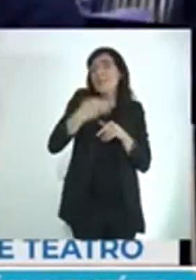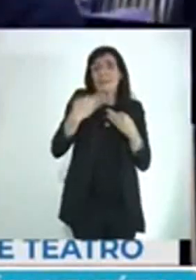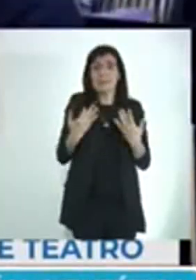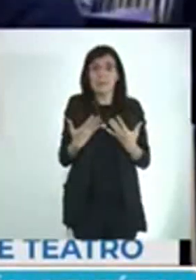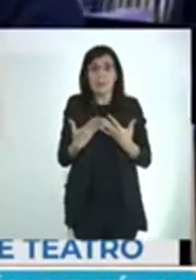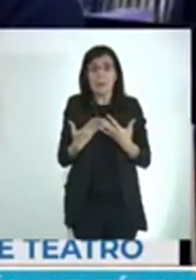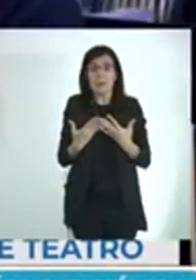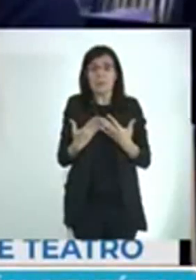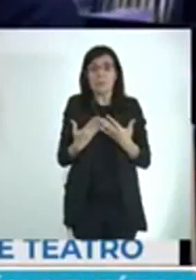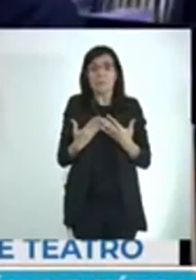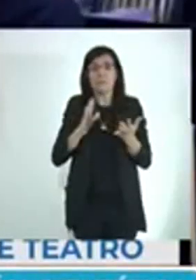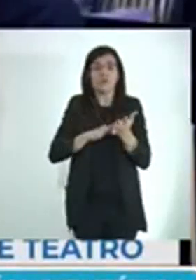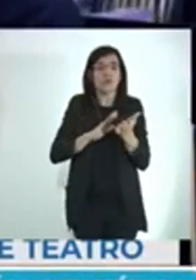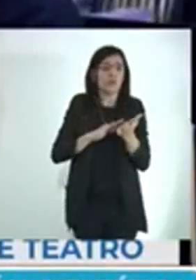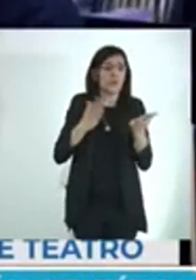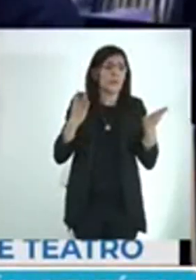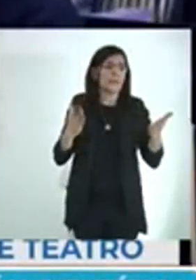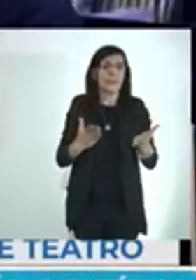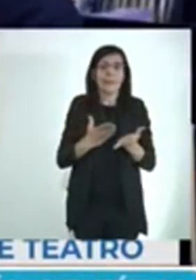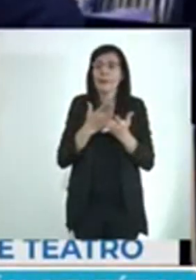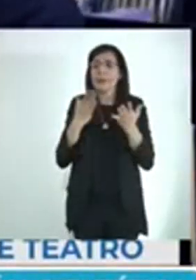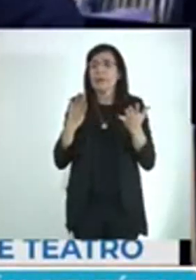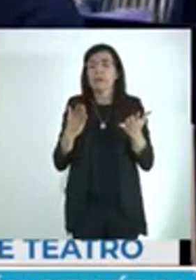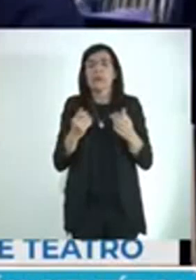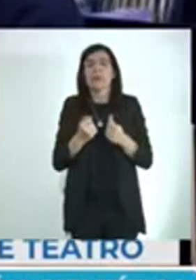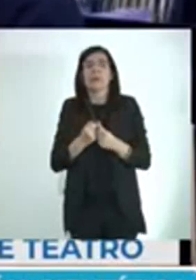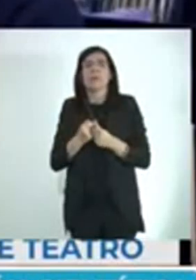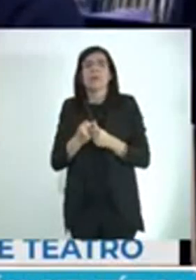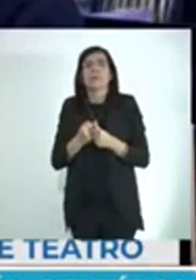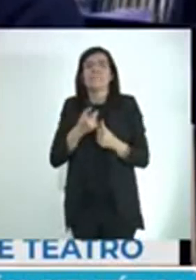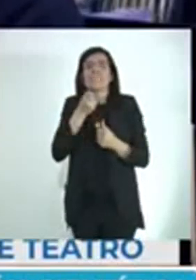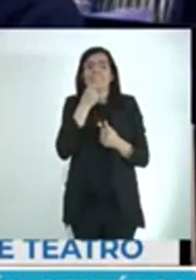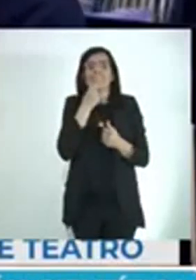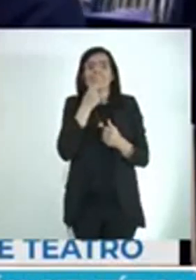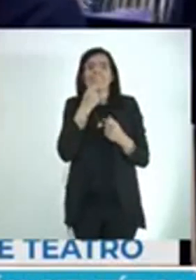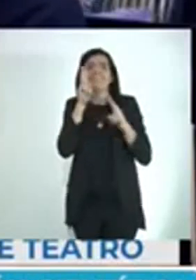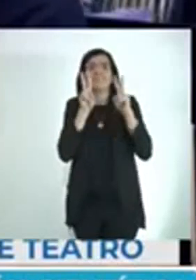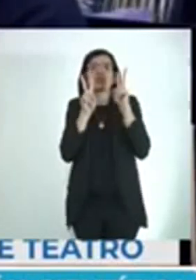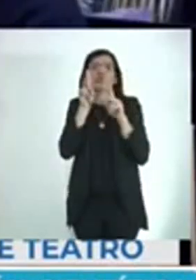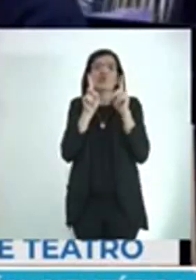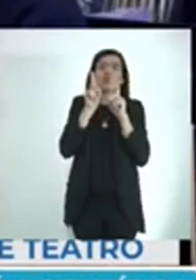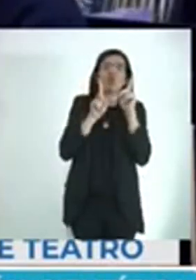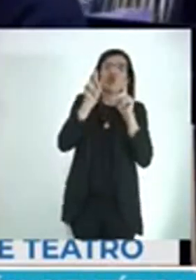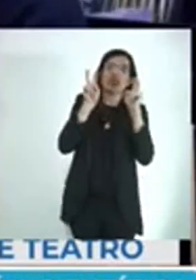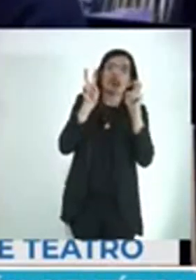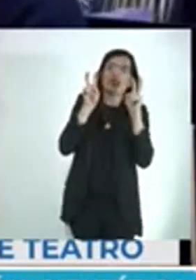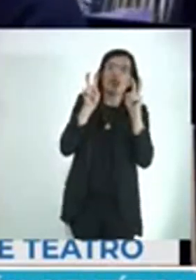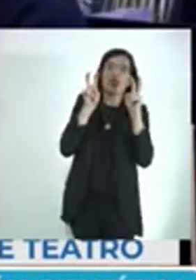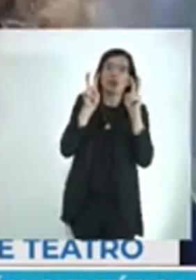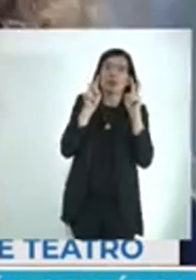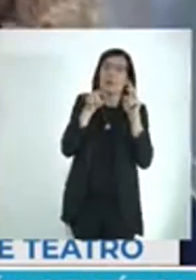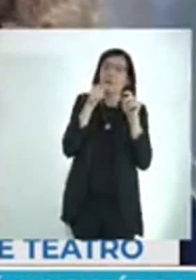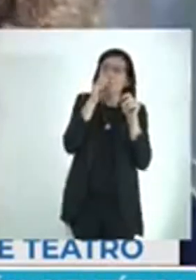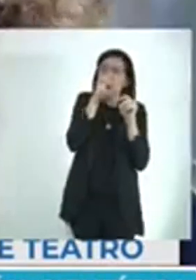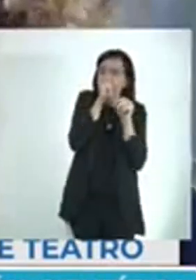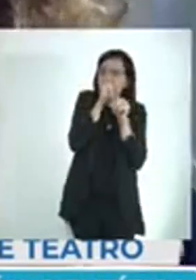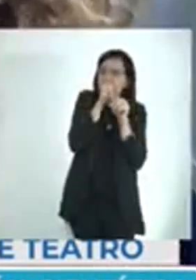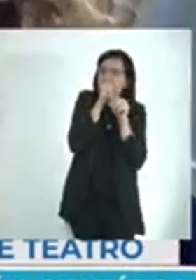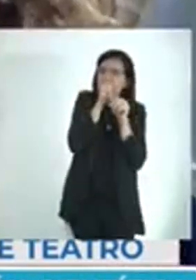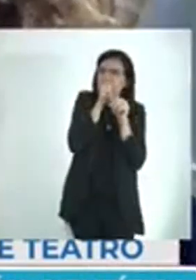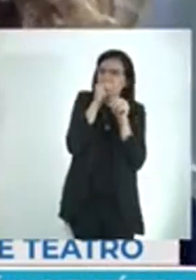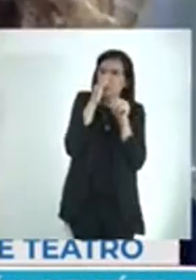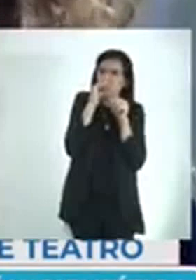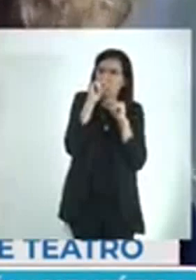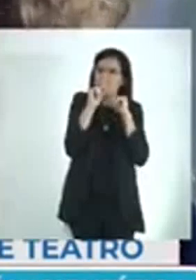también situaciones donde los chicos, al abordar ciertos temas, se animan a contar, pero